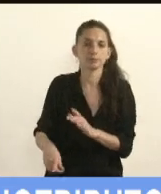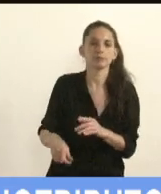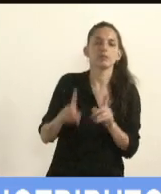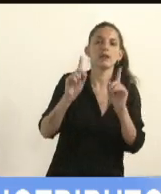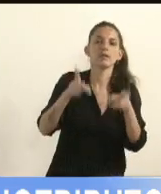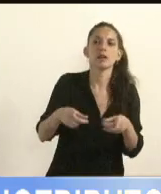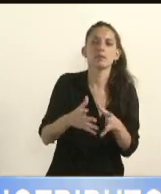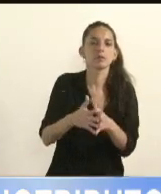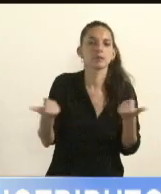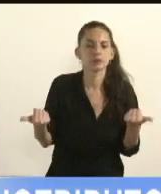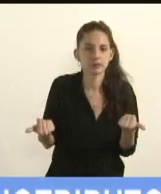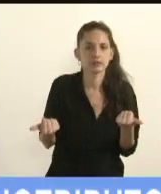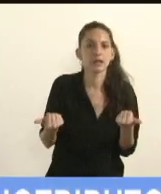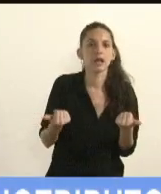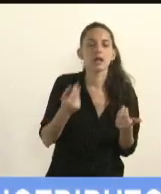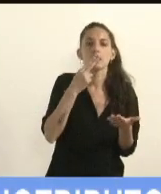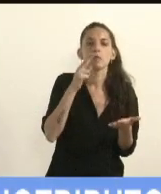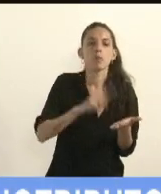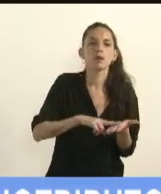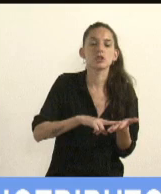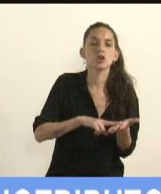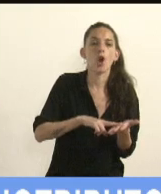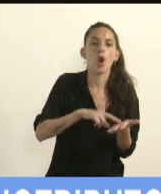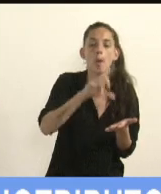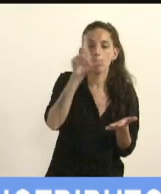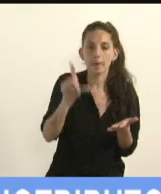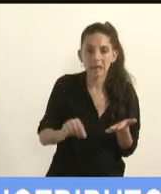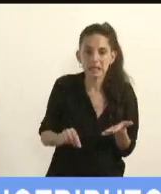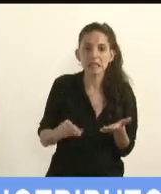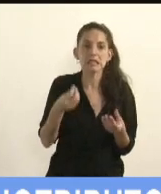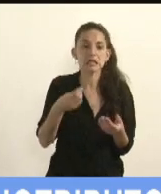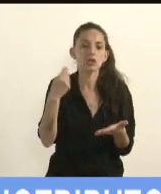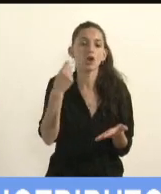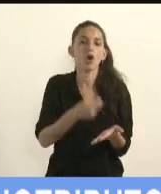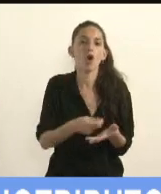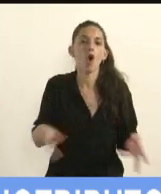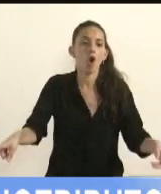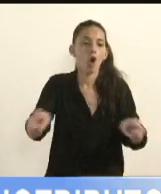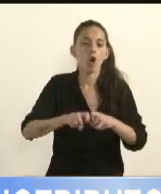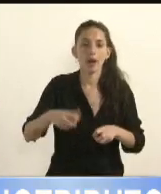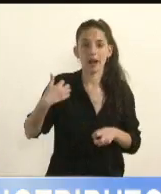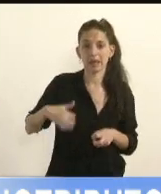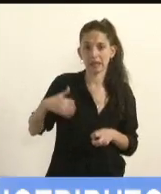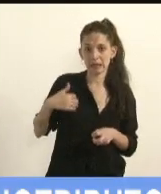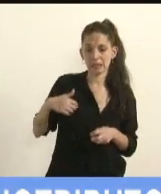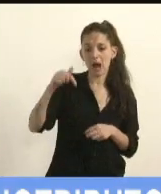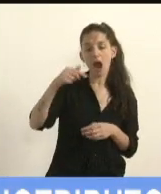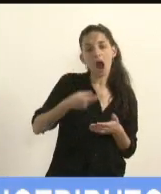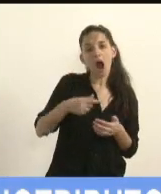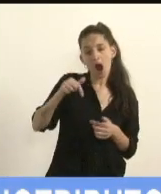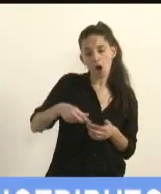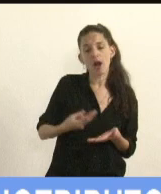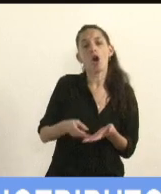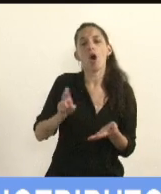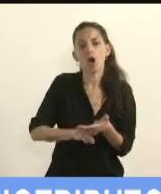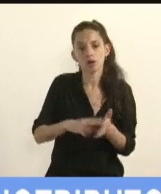famoso impuesto país, que se cobraba en la Argentina y que ahora ustedes lo volvieron a poner a la gente que sale de